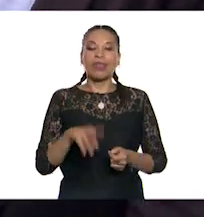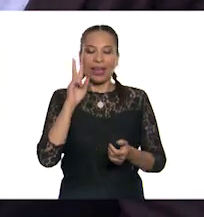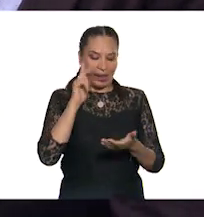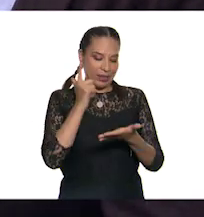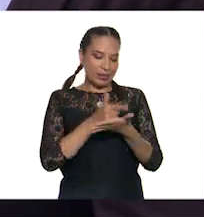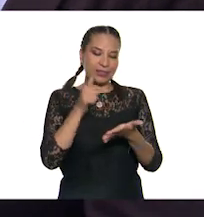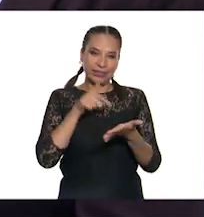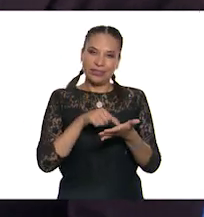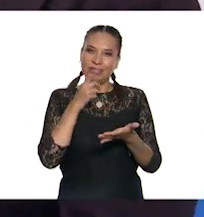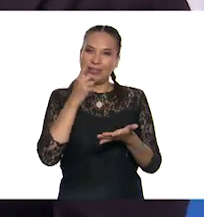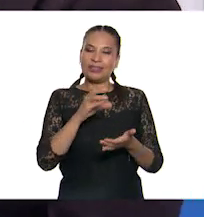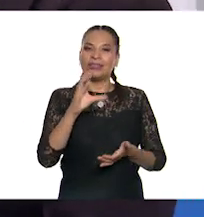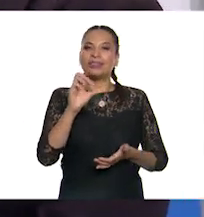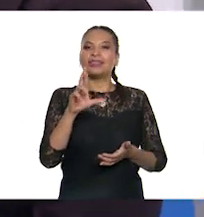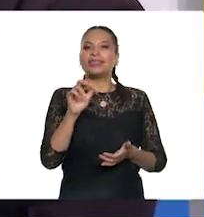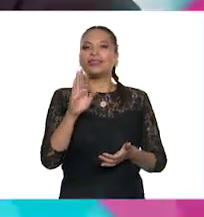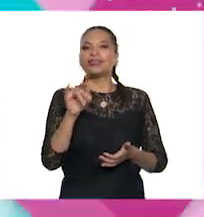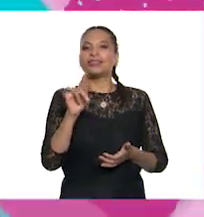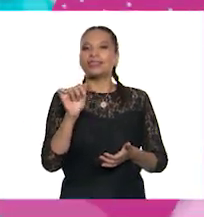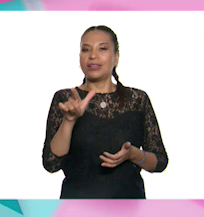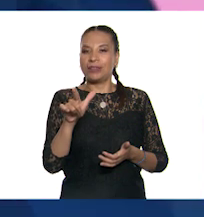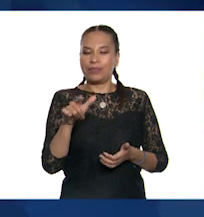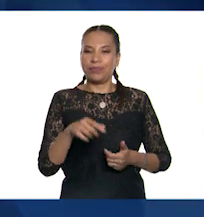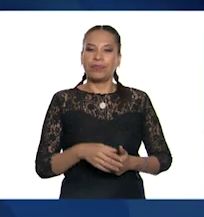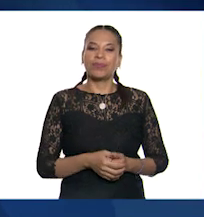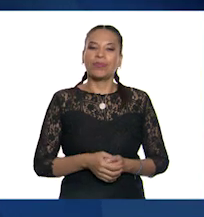encontré, aquí está, chiribitil,